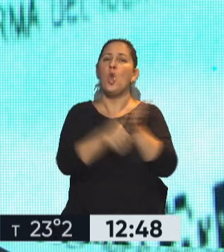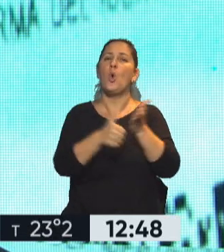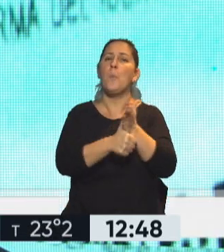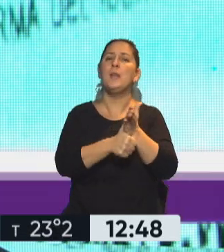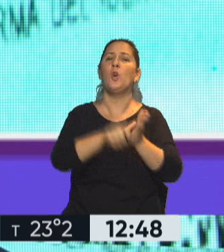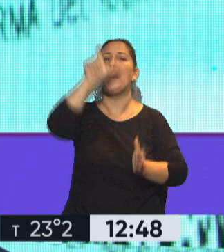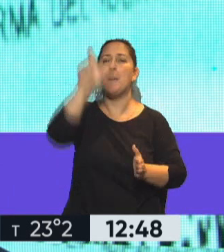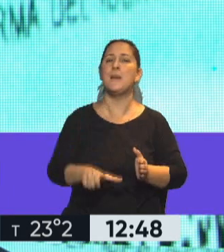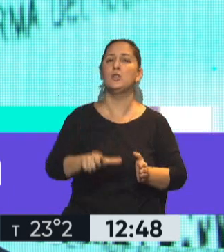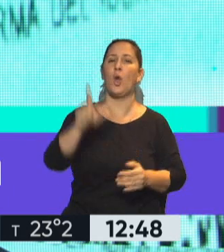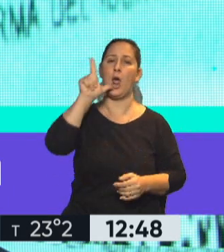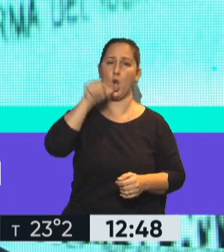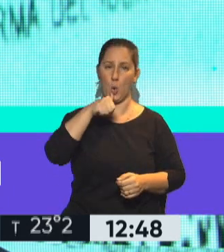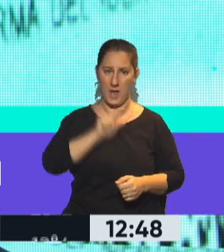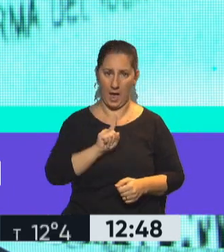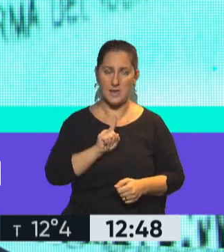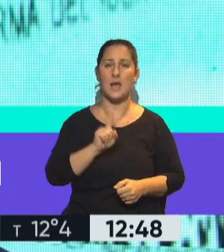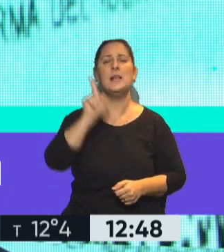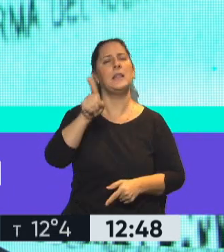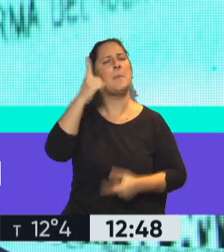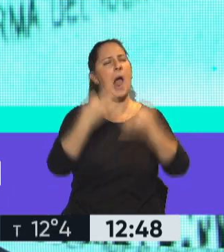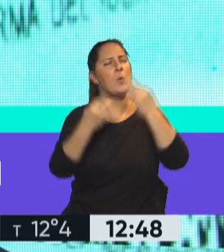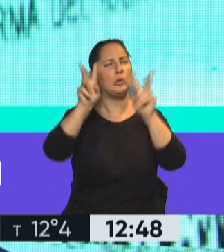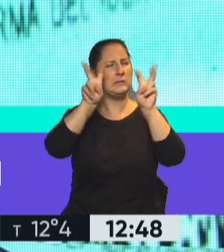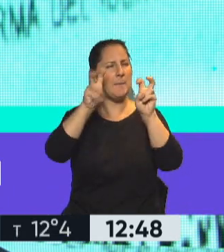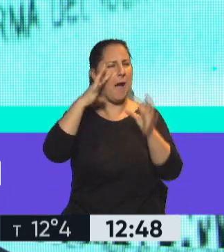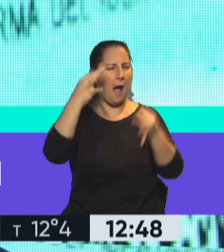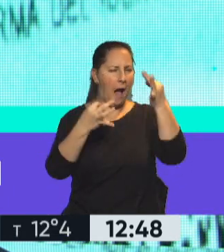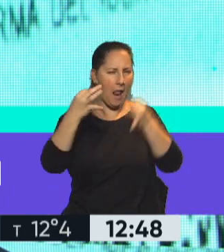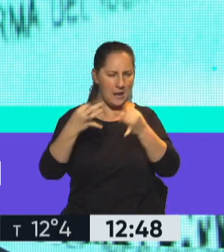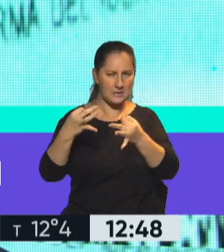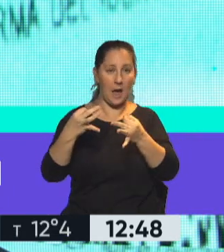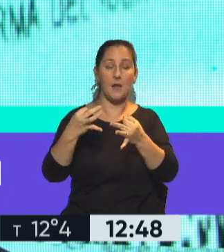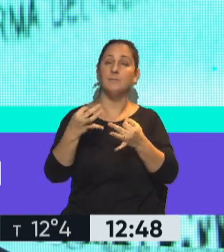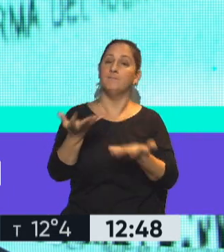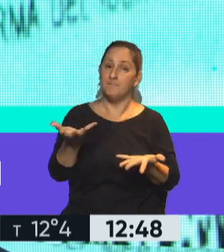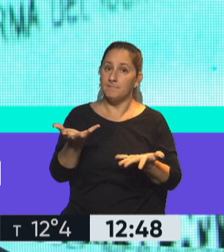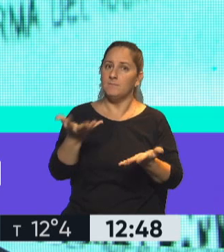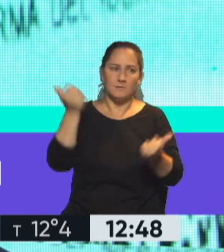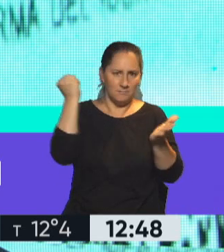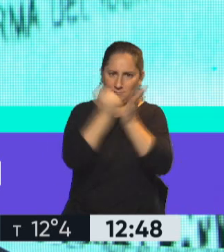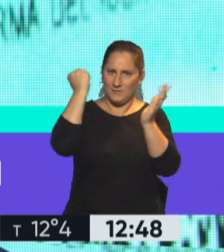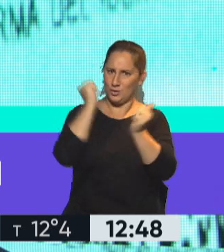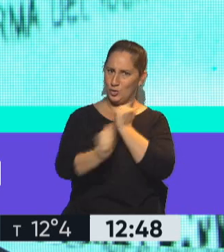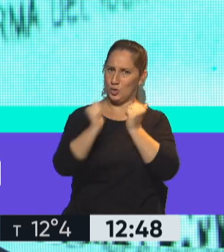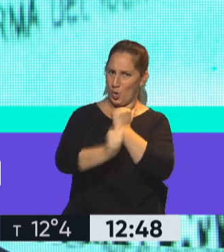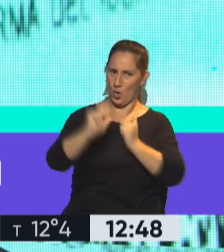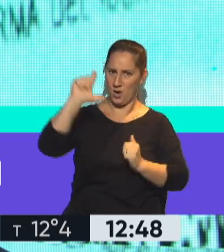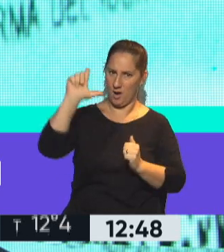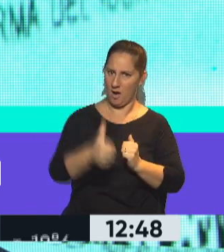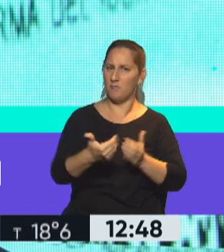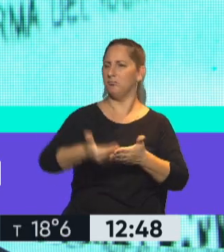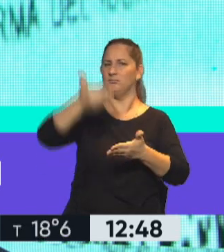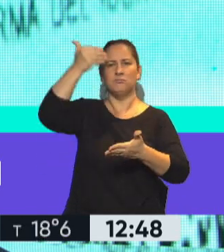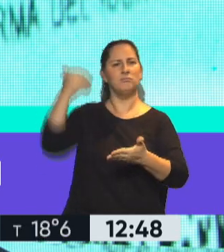no binarias. Y algunas cuestiones para analizar, ¿no? Estamos claramente frente a un hecho histórico que tiene, por supuesto, su antecedente